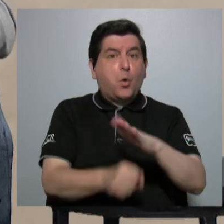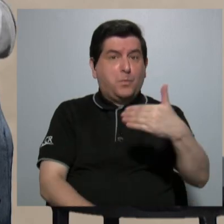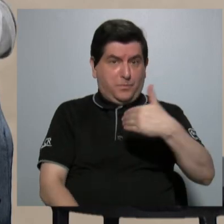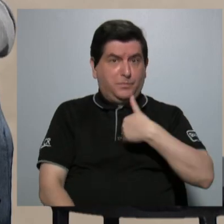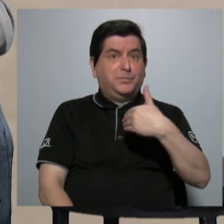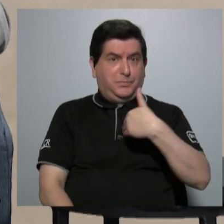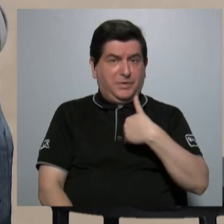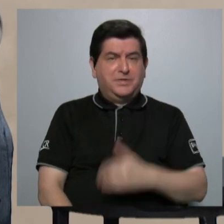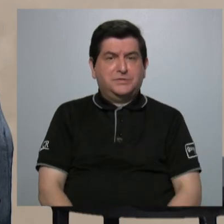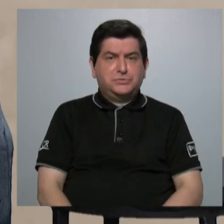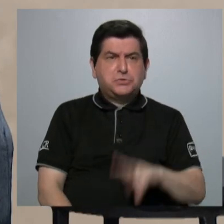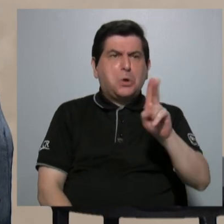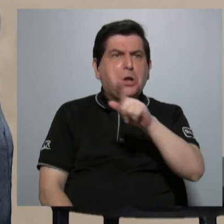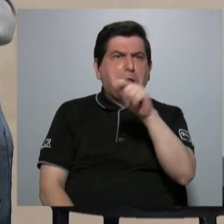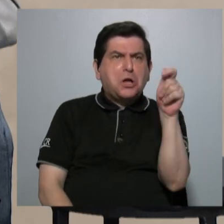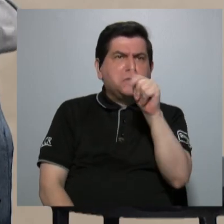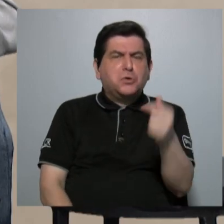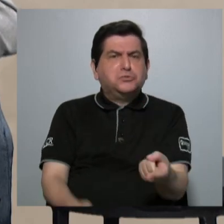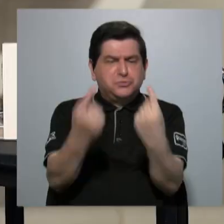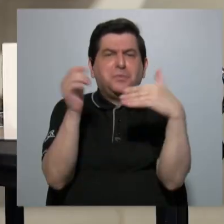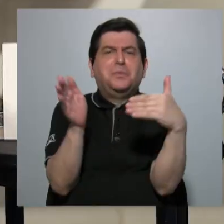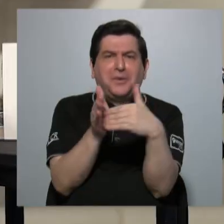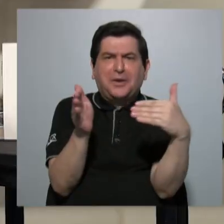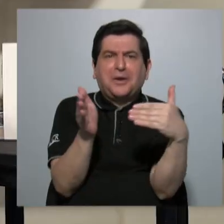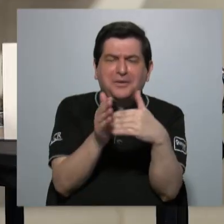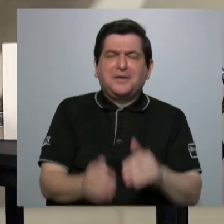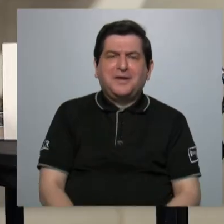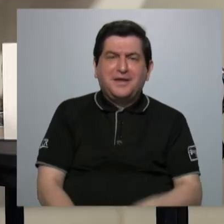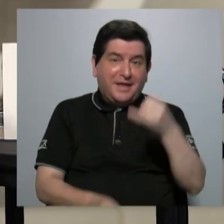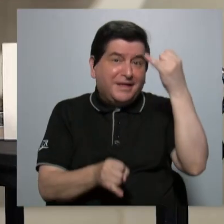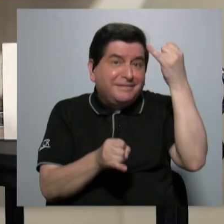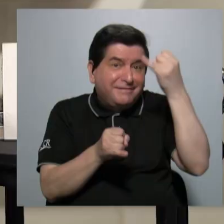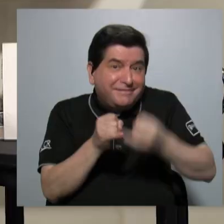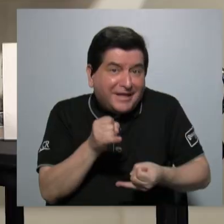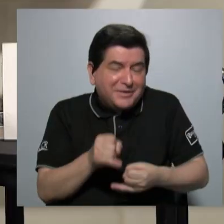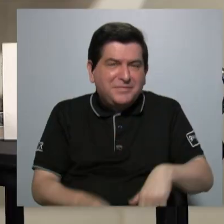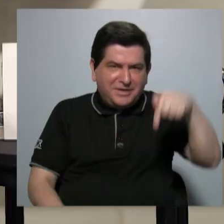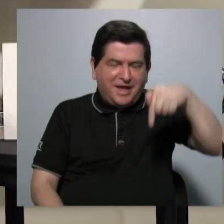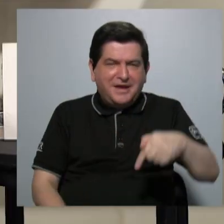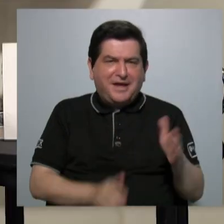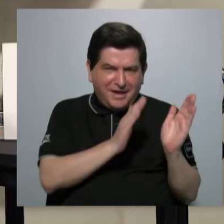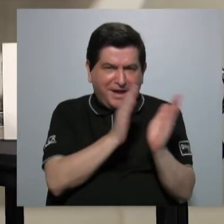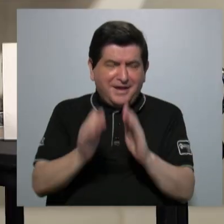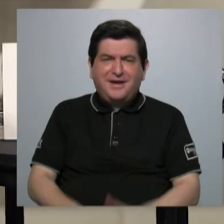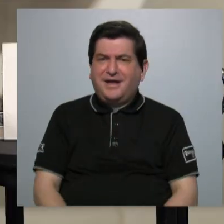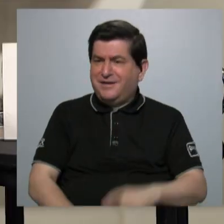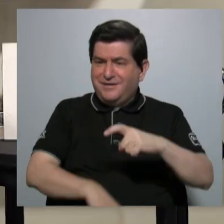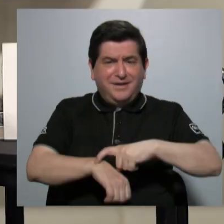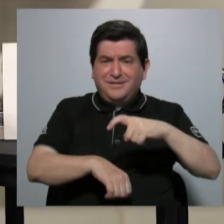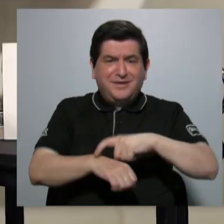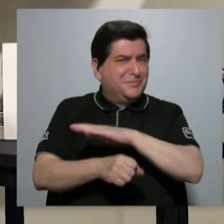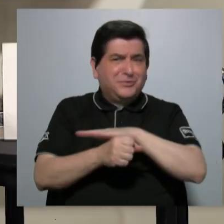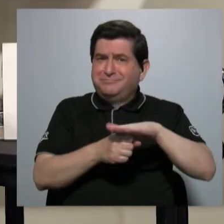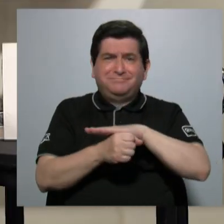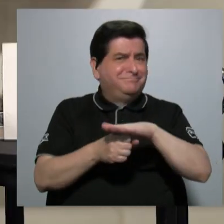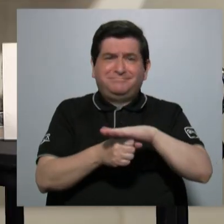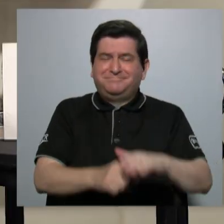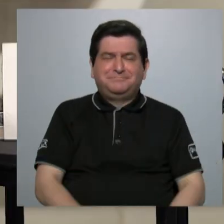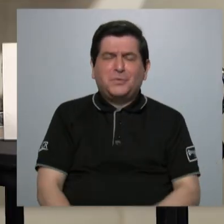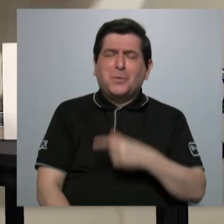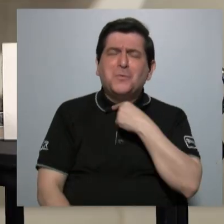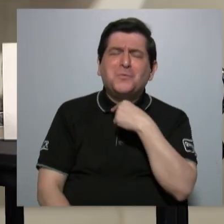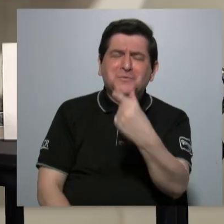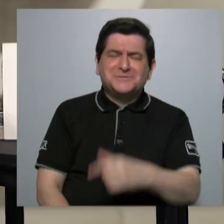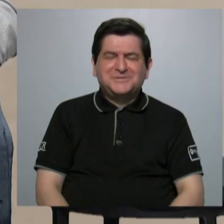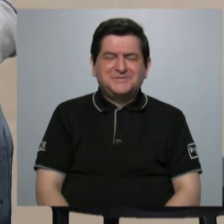para que un par de meses esté de vuelta sí, claro. para terminar lo que hemos preparado, porque no nos alcanzó el tiempo. Sí, con mucho gusto.